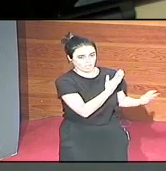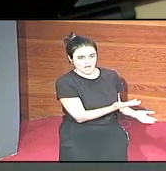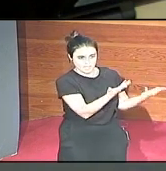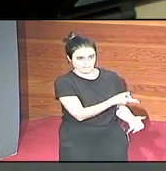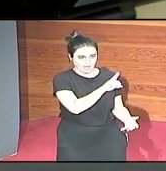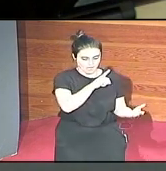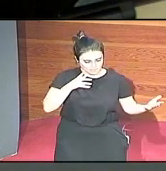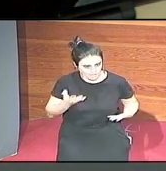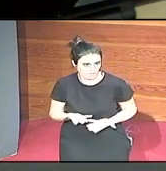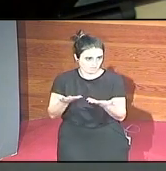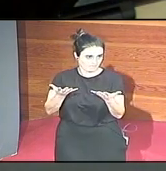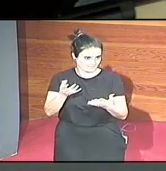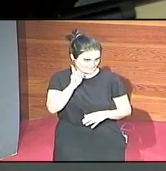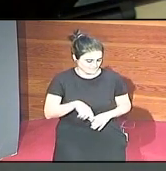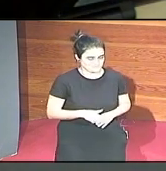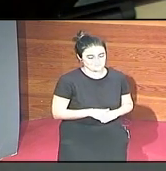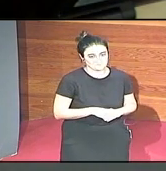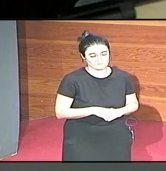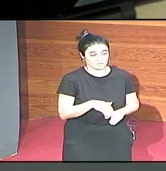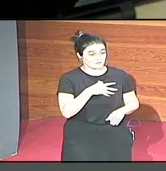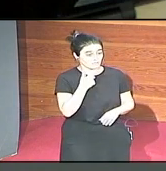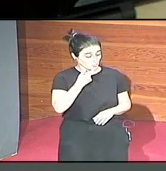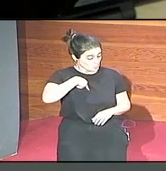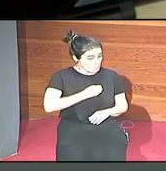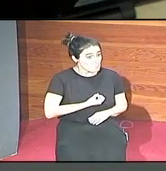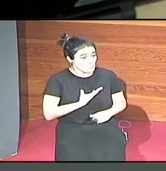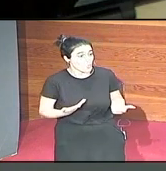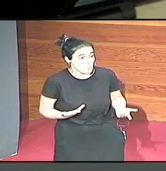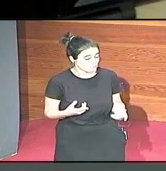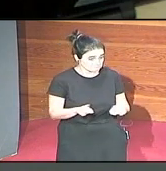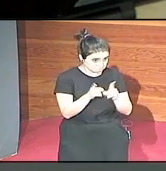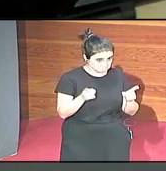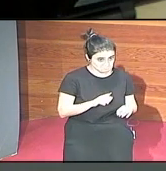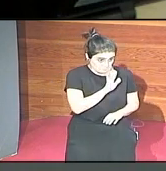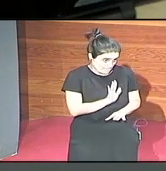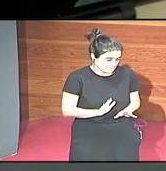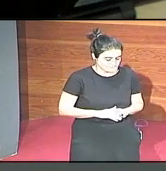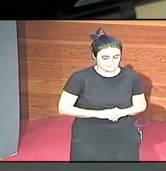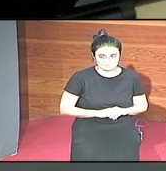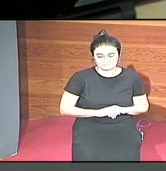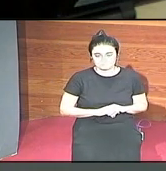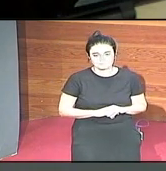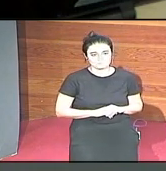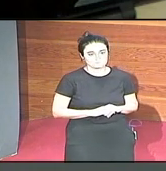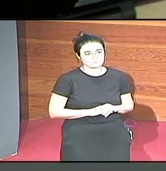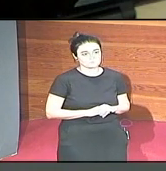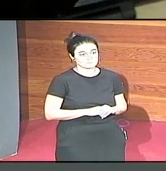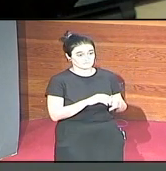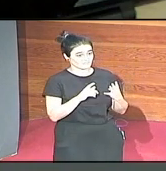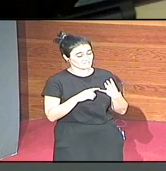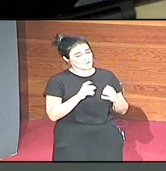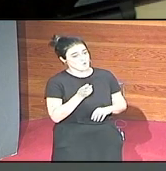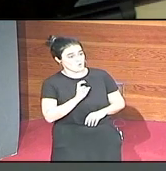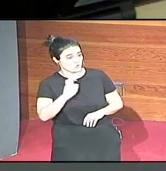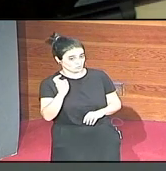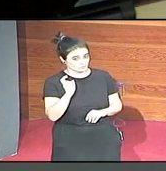ellos. Nuestra voluntad, por lo visto, no tiene nada que ver. Y, por fin, la otra idea